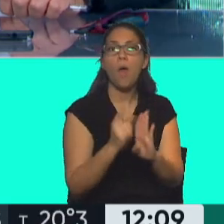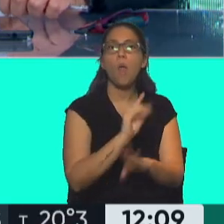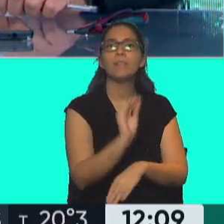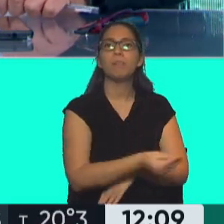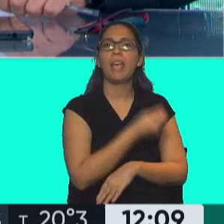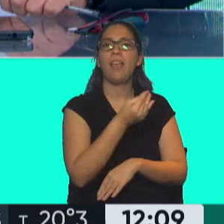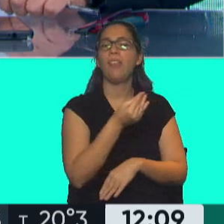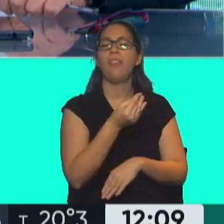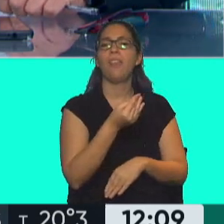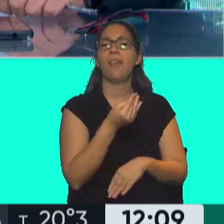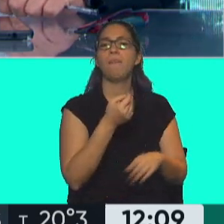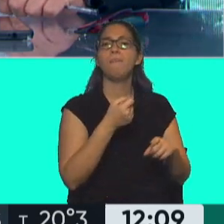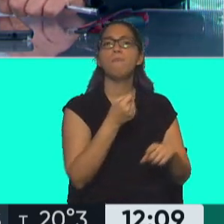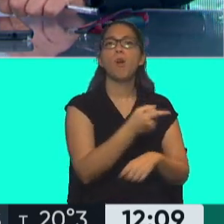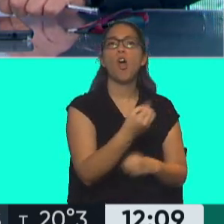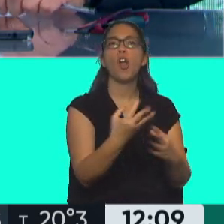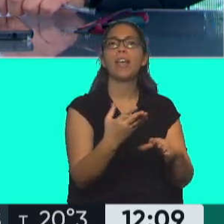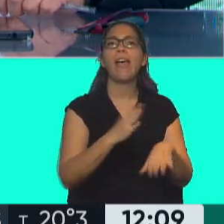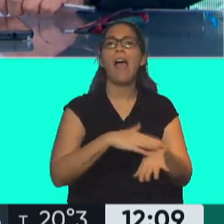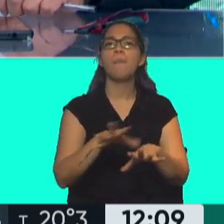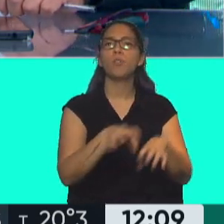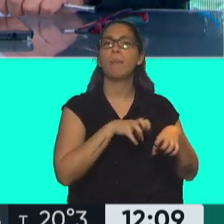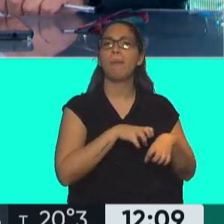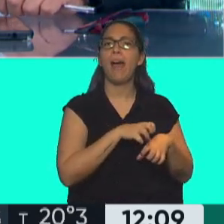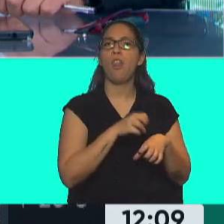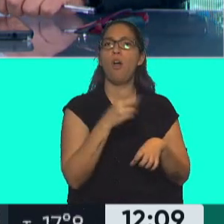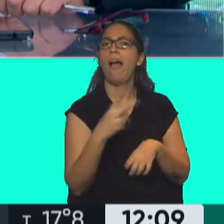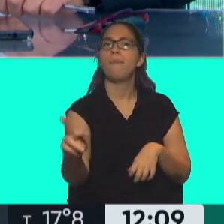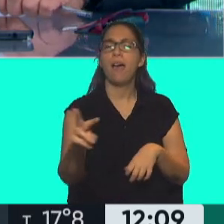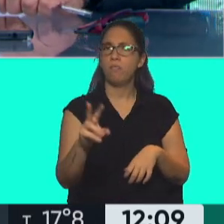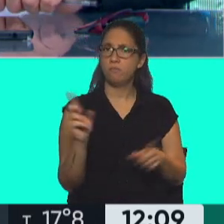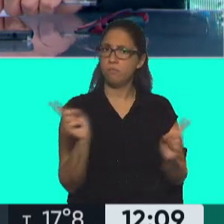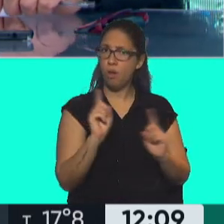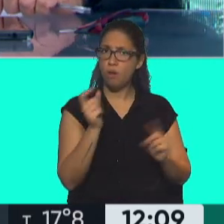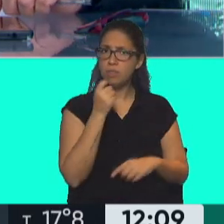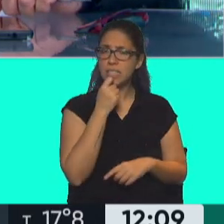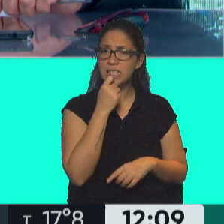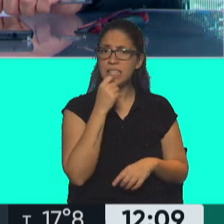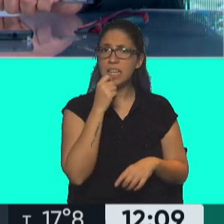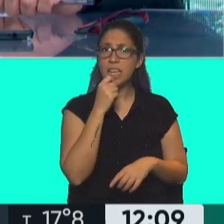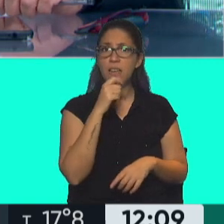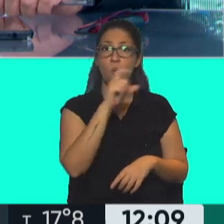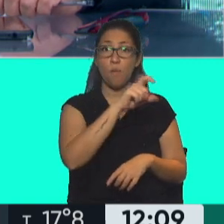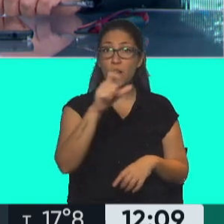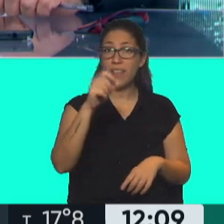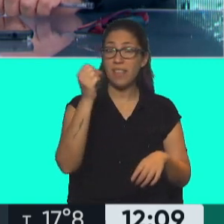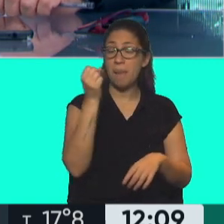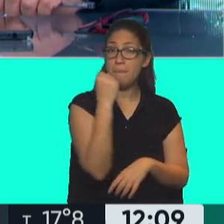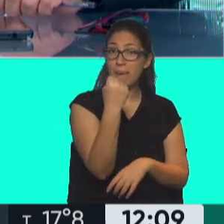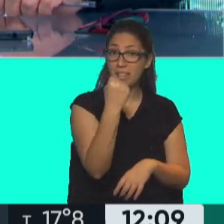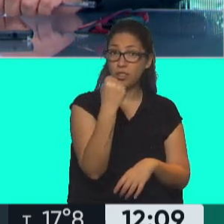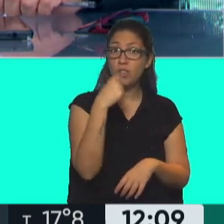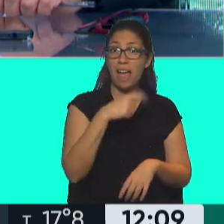porque liquidaron antes. Si liquidaron antes y tienen la cuenta en pesos, pero actualizada